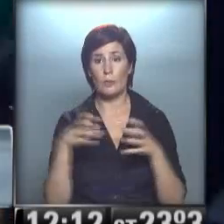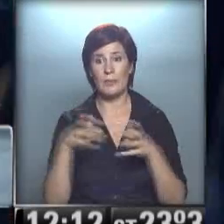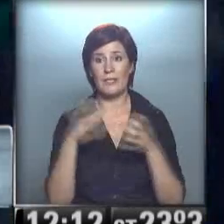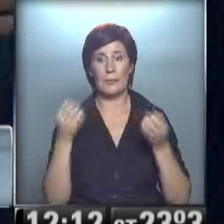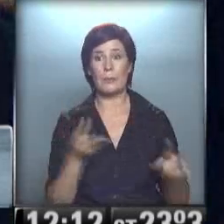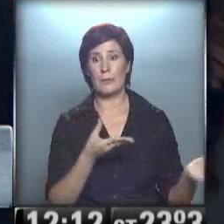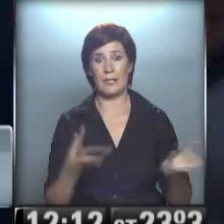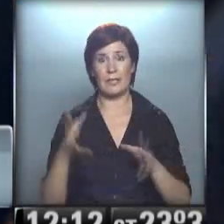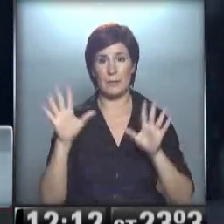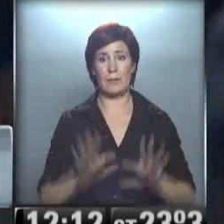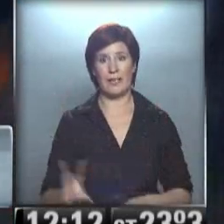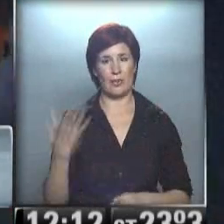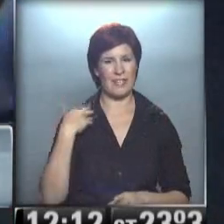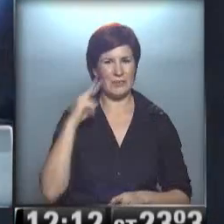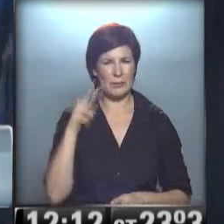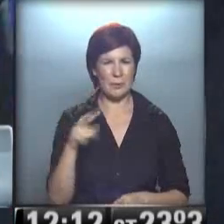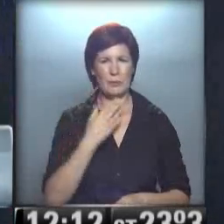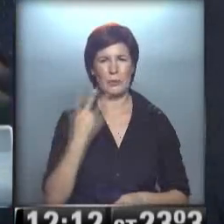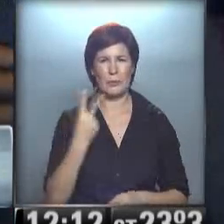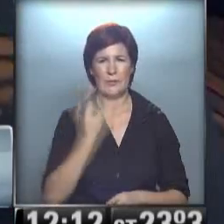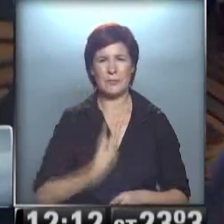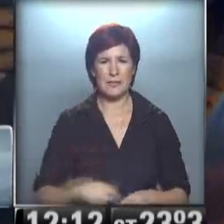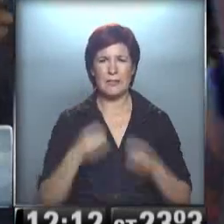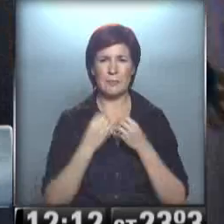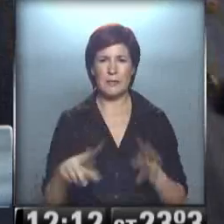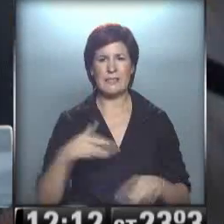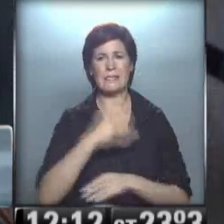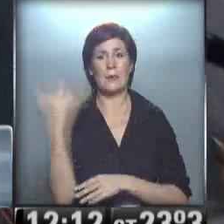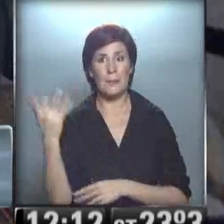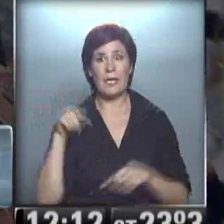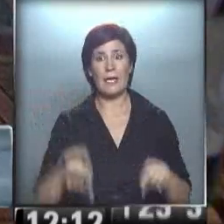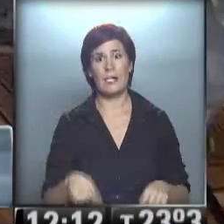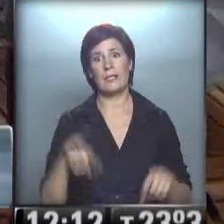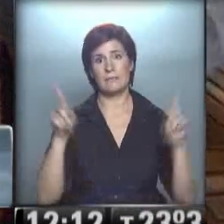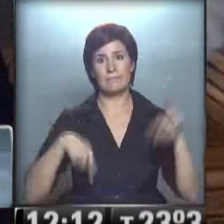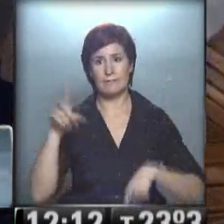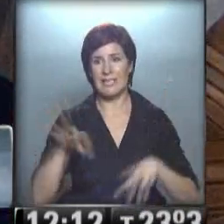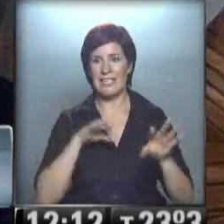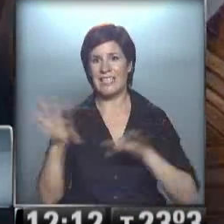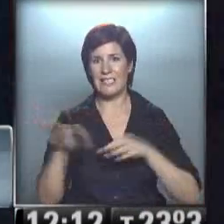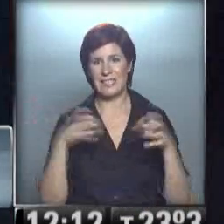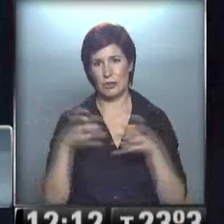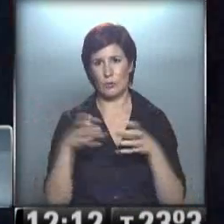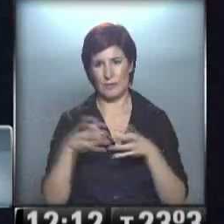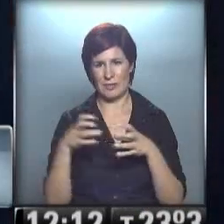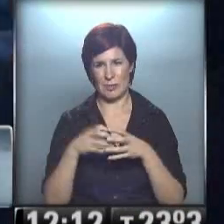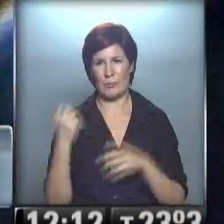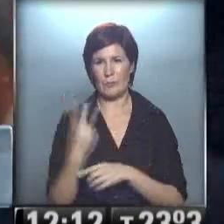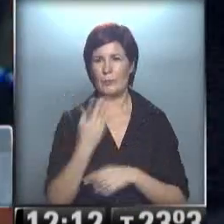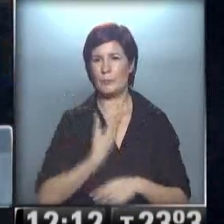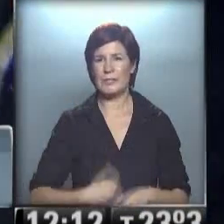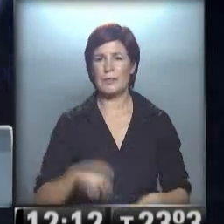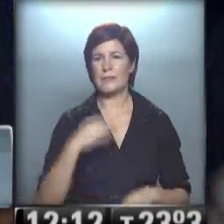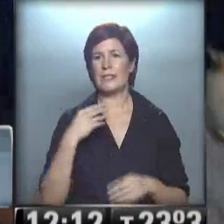que se ha organizado, que fue lo primero que vimos de la apertura de la asamblea, cuando el vicepresidente de la Nación le